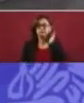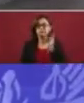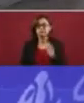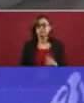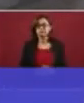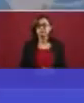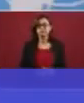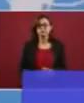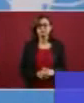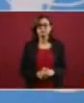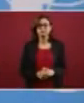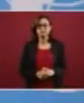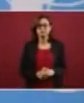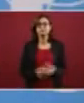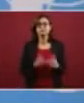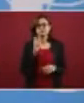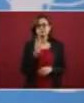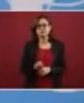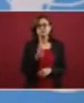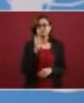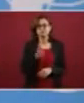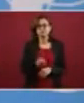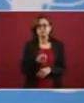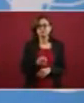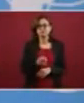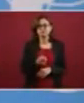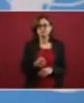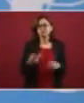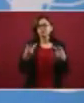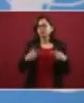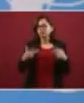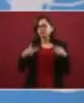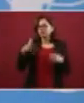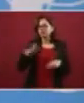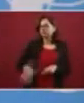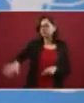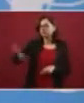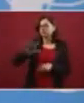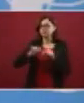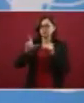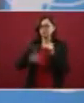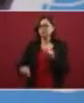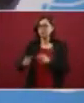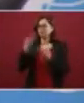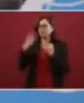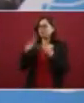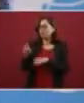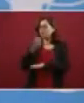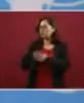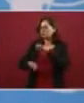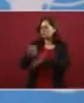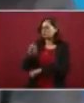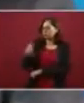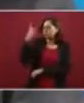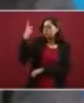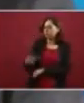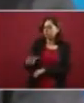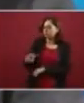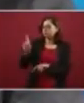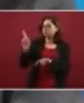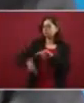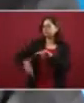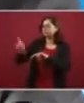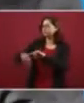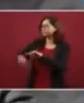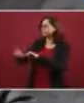Empiezan a entregar los bienes del pueblo y de la nación, bancos, empresas, todo, la piñata,